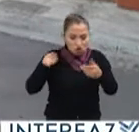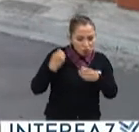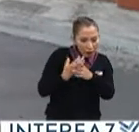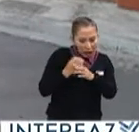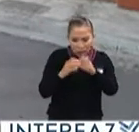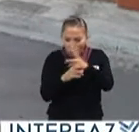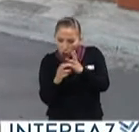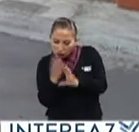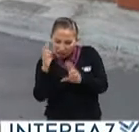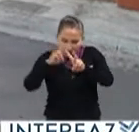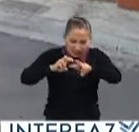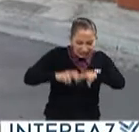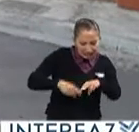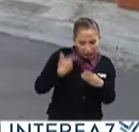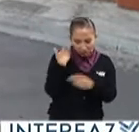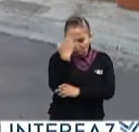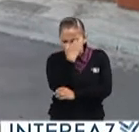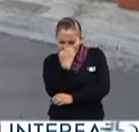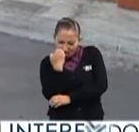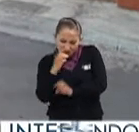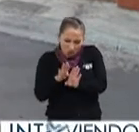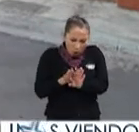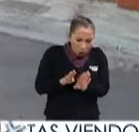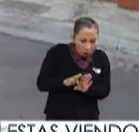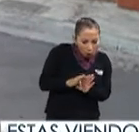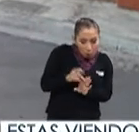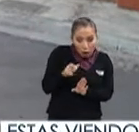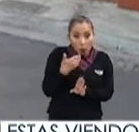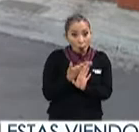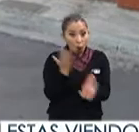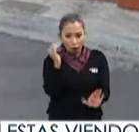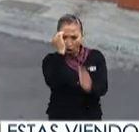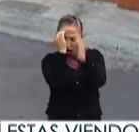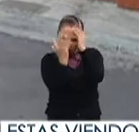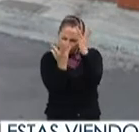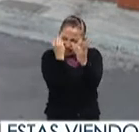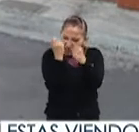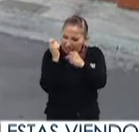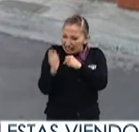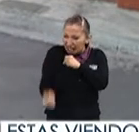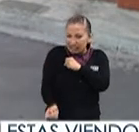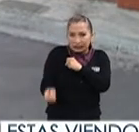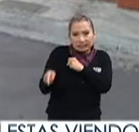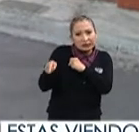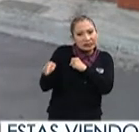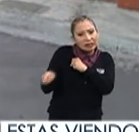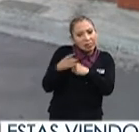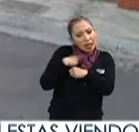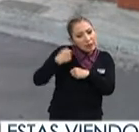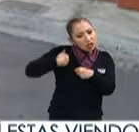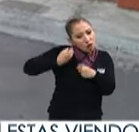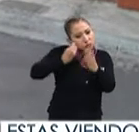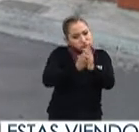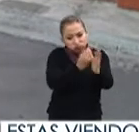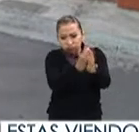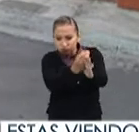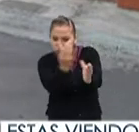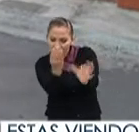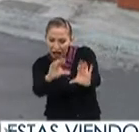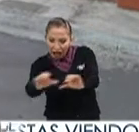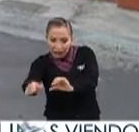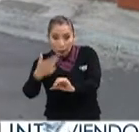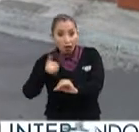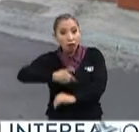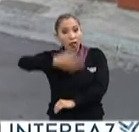innovador, reflexivo, analítico, con mucho conocimiento sobre lo que debe estar trabajando, porque